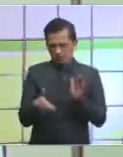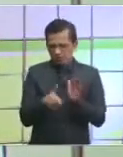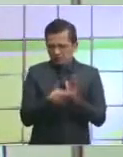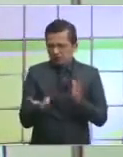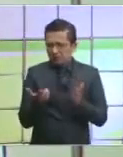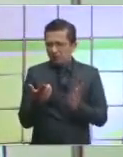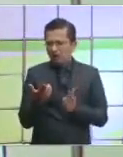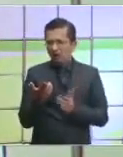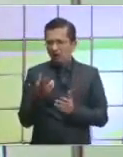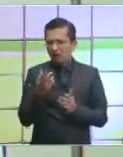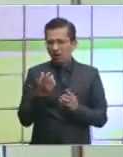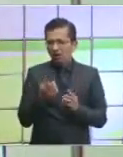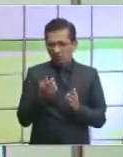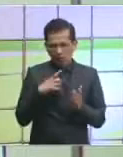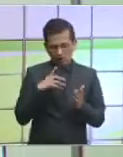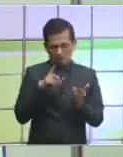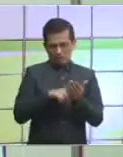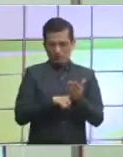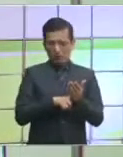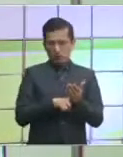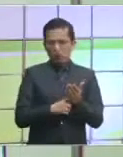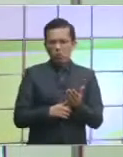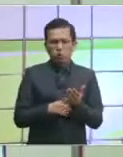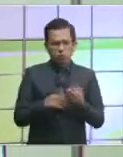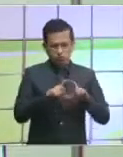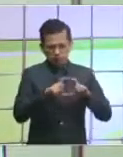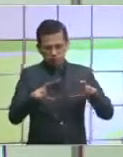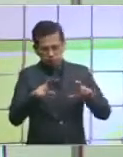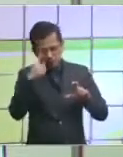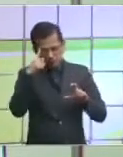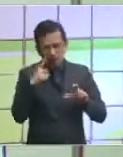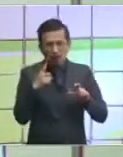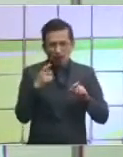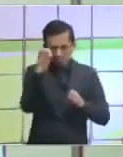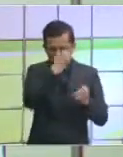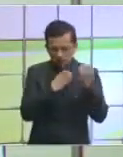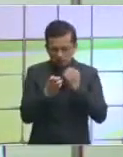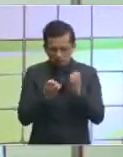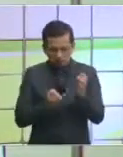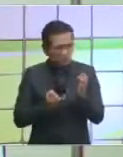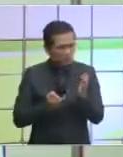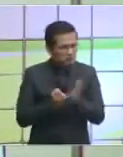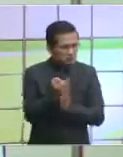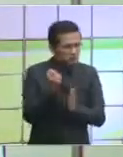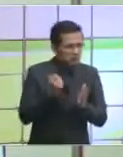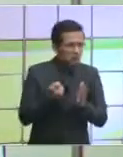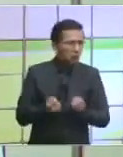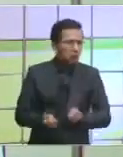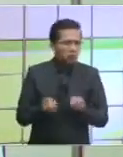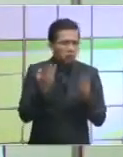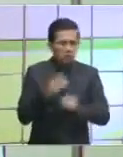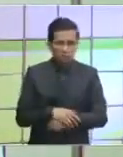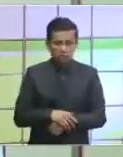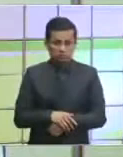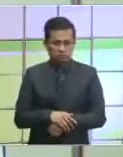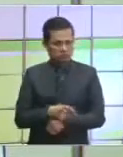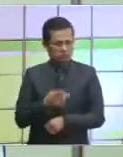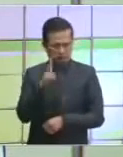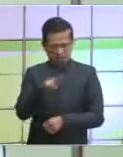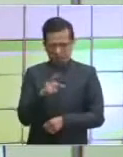tienen apartados de análisis de sentencia este es un problema central